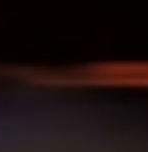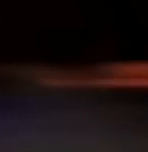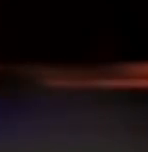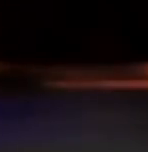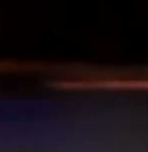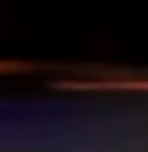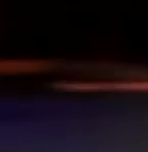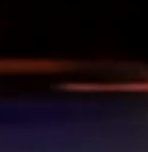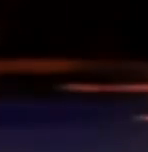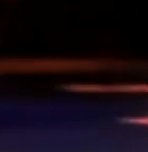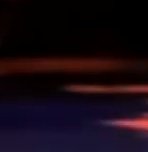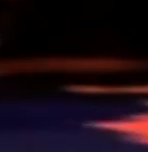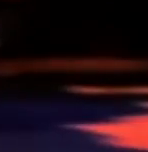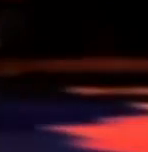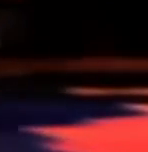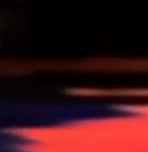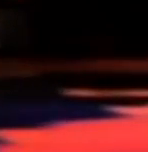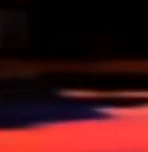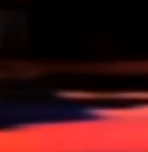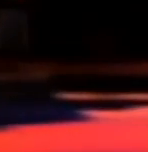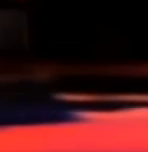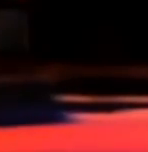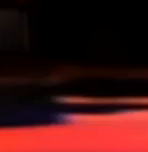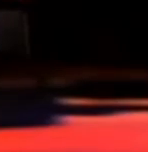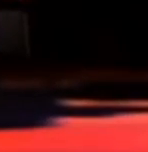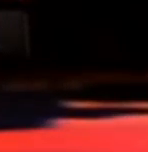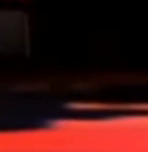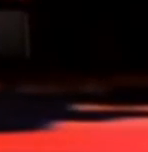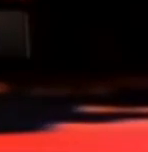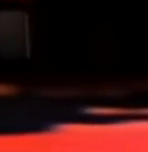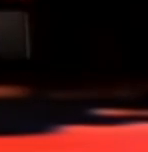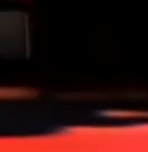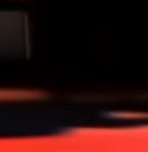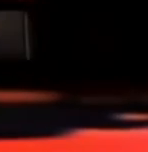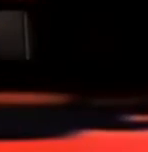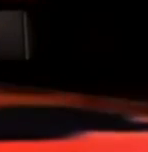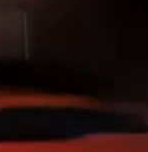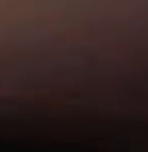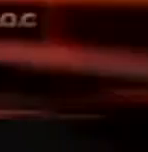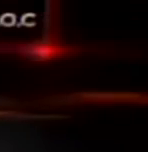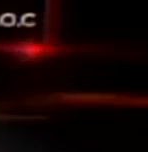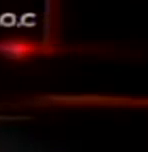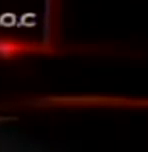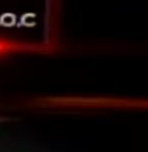Telerama Noticias presenta su segmento Entrevista.